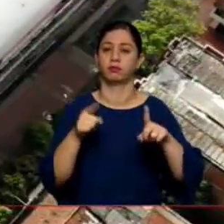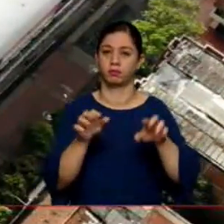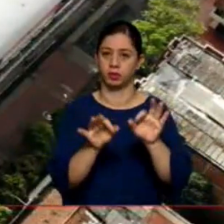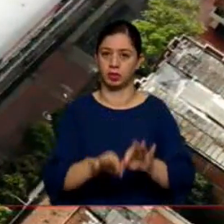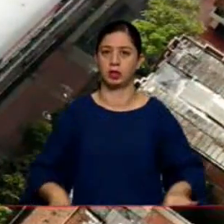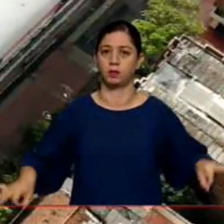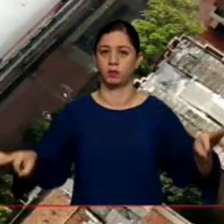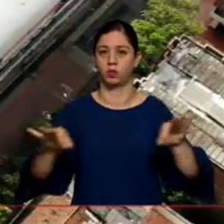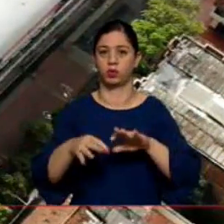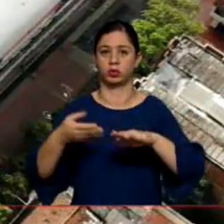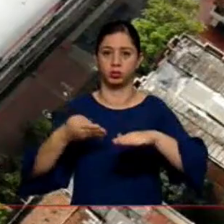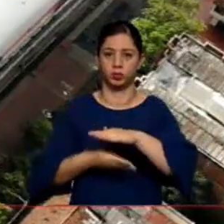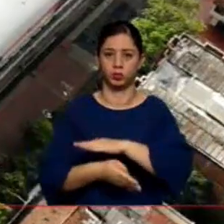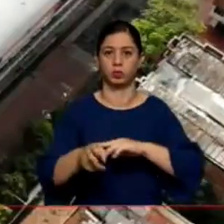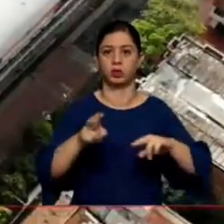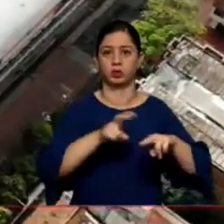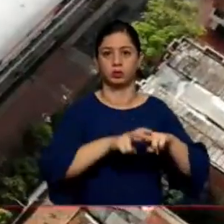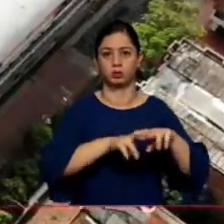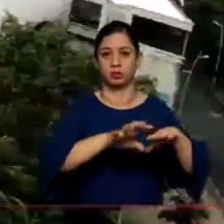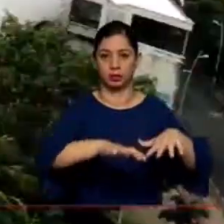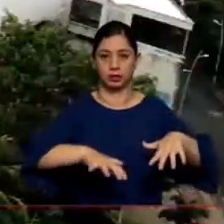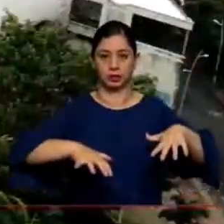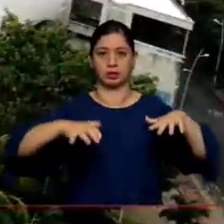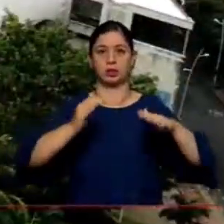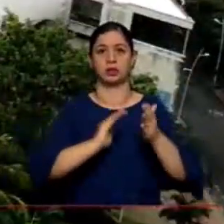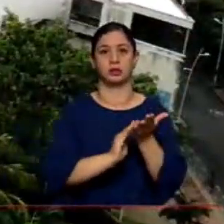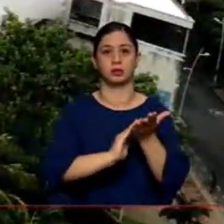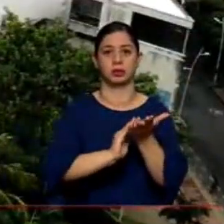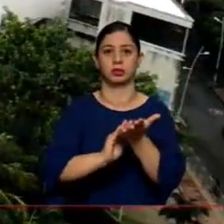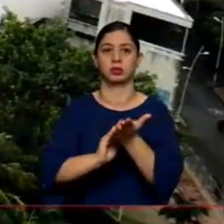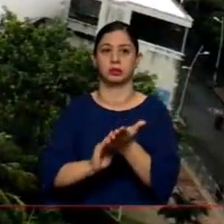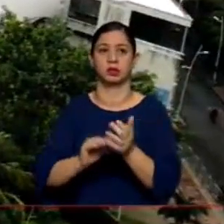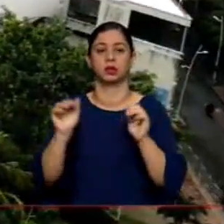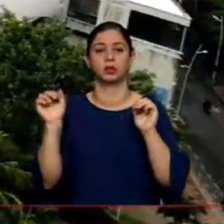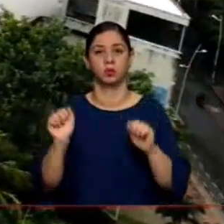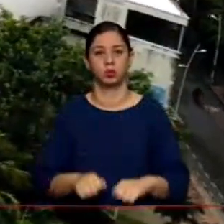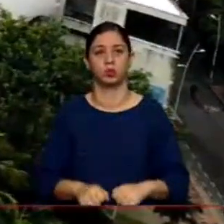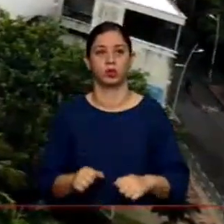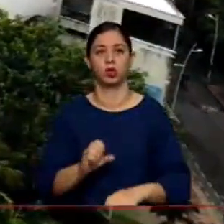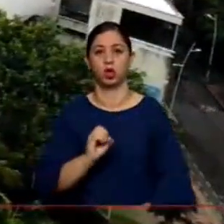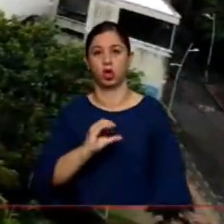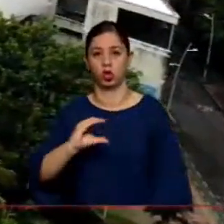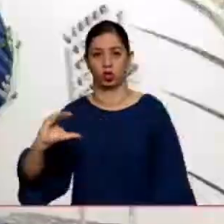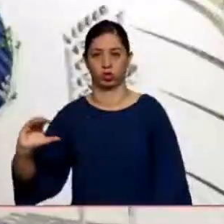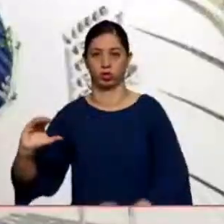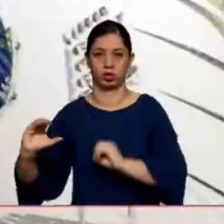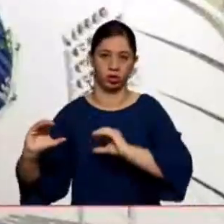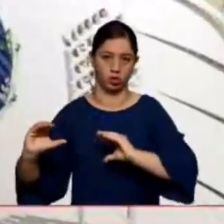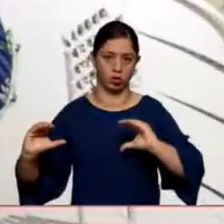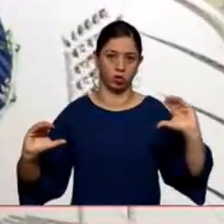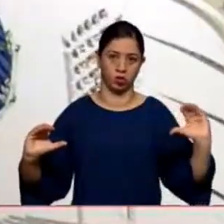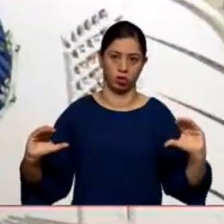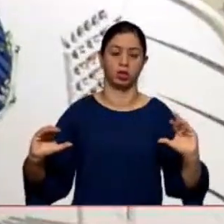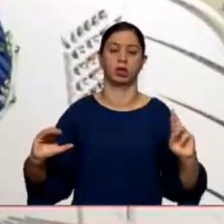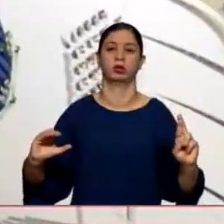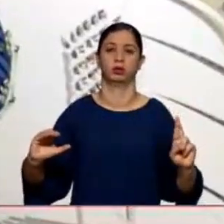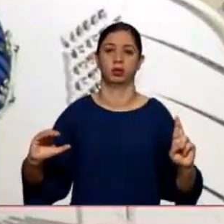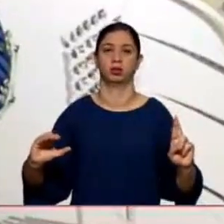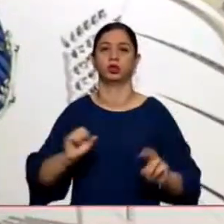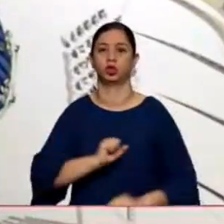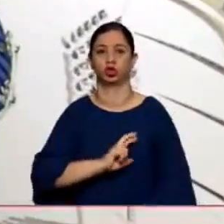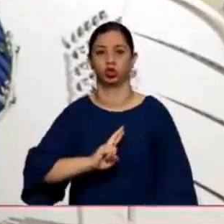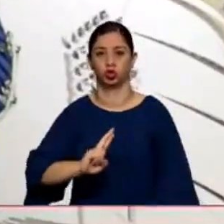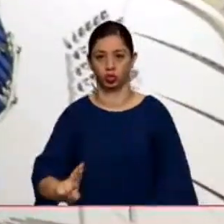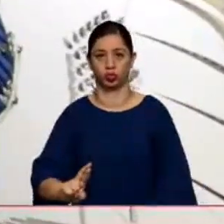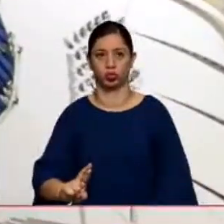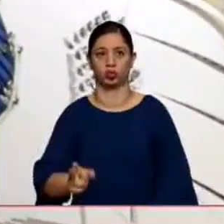tribunas habilitadas y ya se adelantaron sus adecuaciones. Están habilitados occidental, oriental y está habilitado sur para